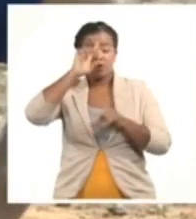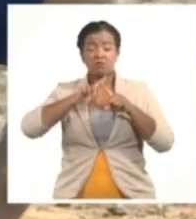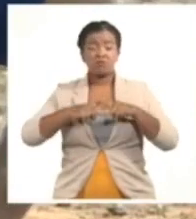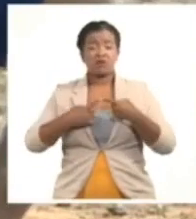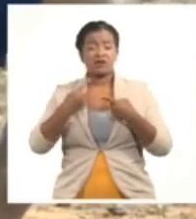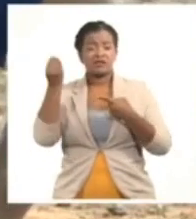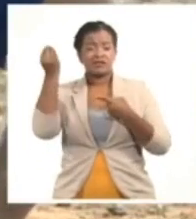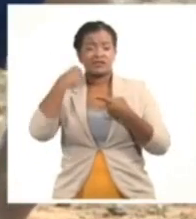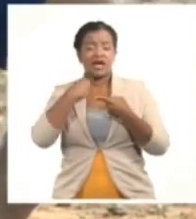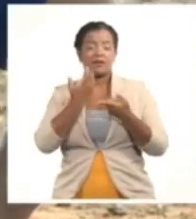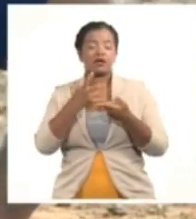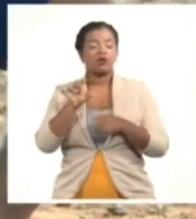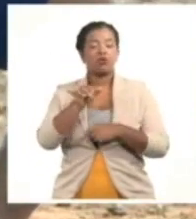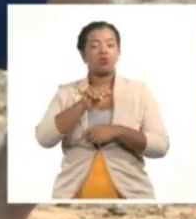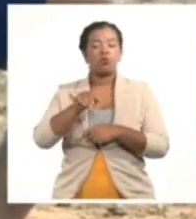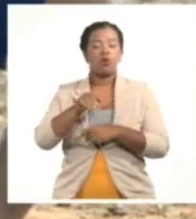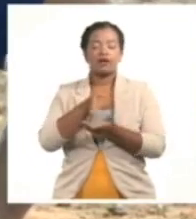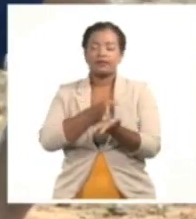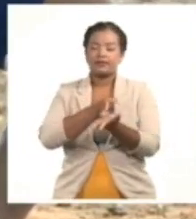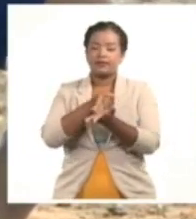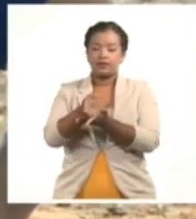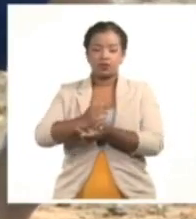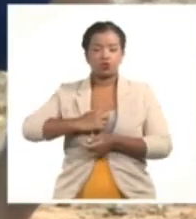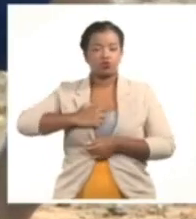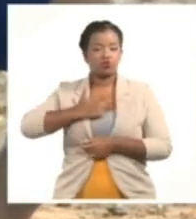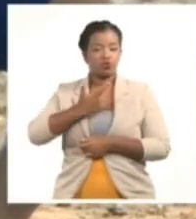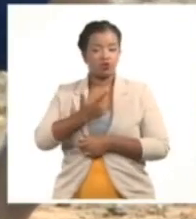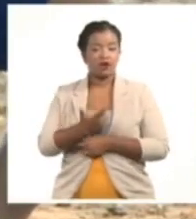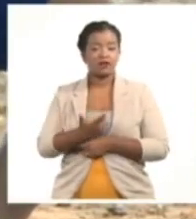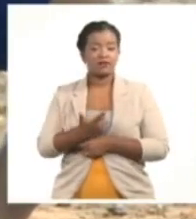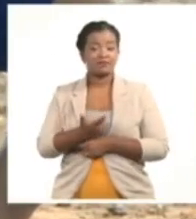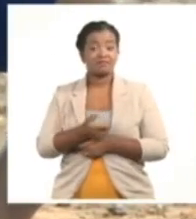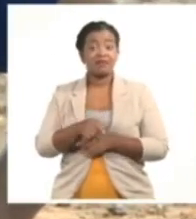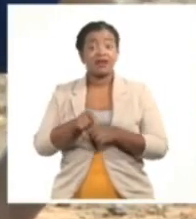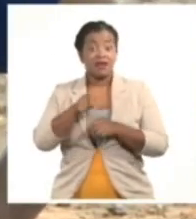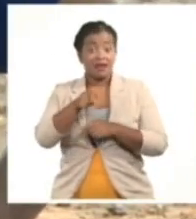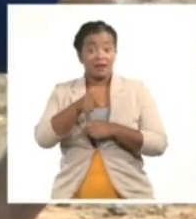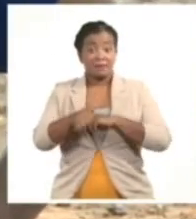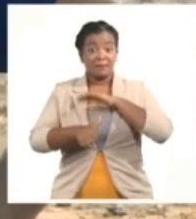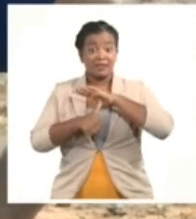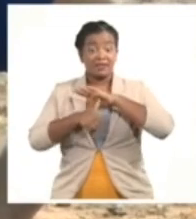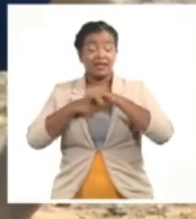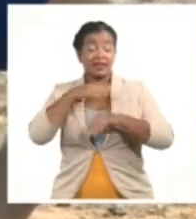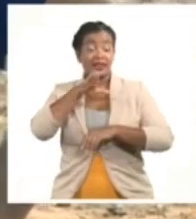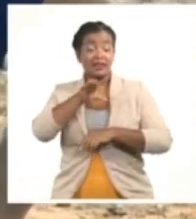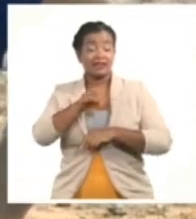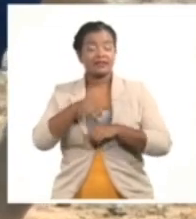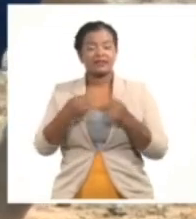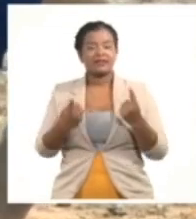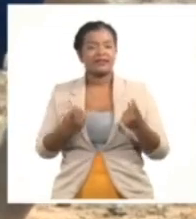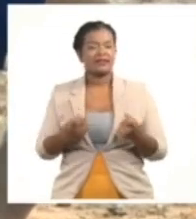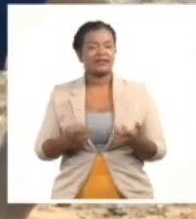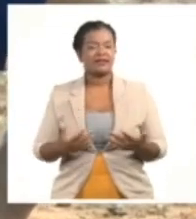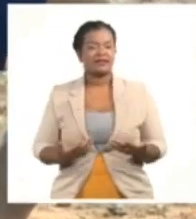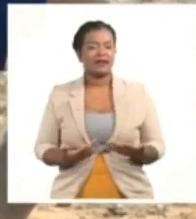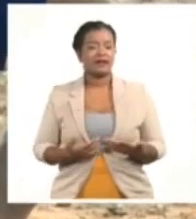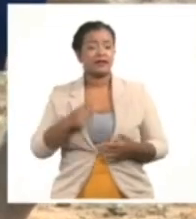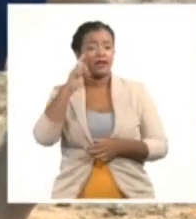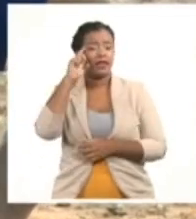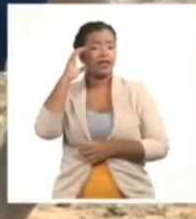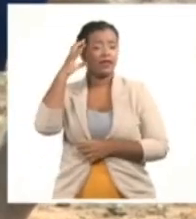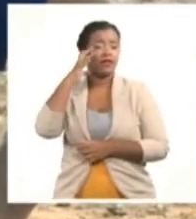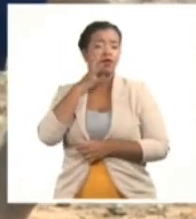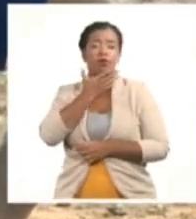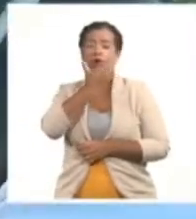y la evocación de discursos de odio para ello aseguró el presidente serán determinantes los criterios de los jóvenes